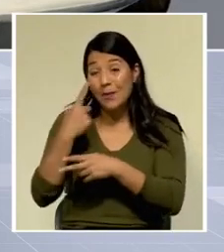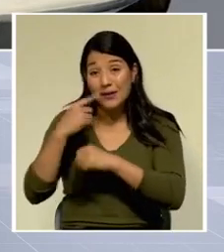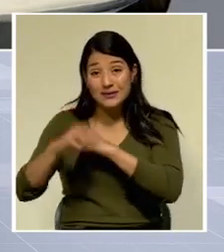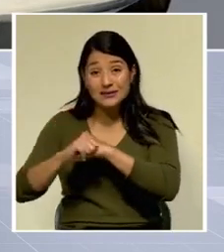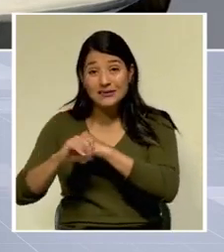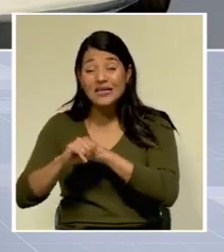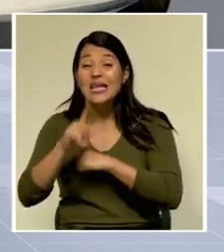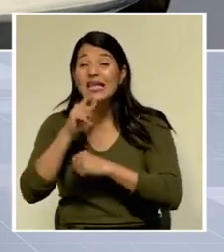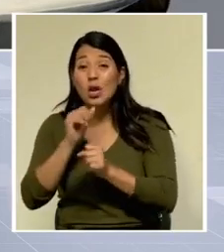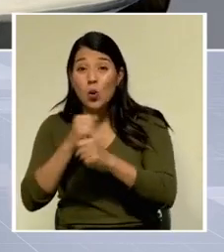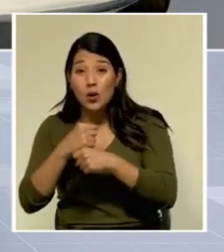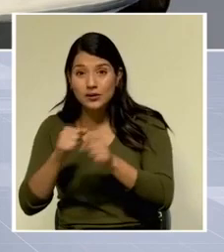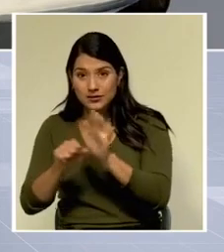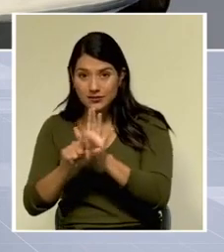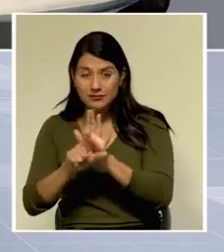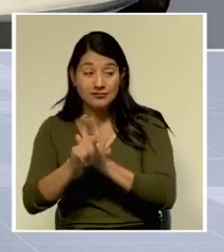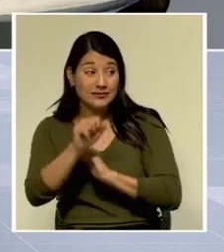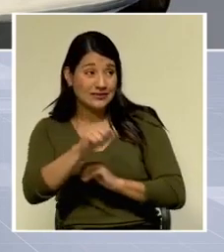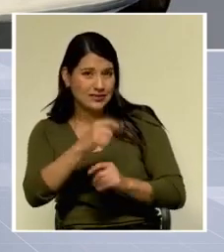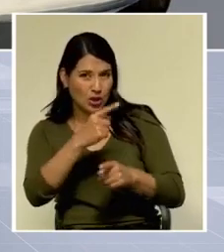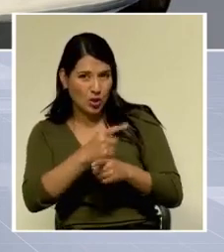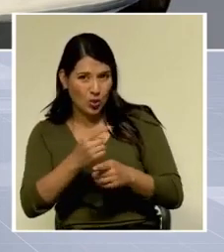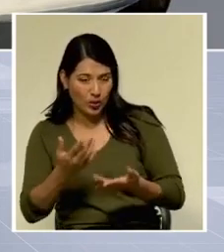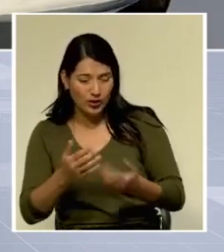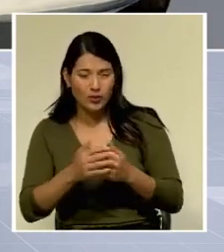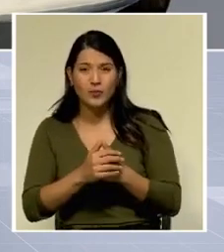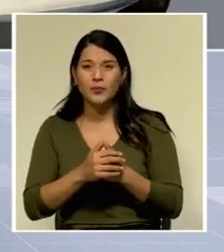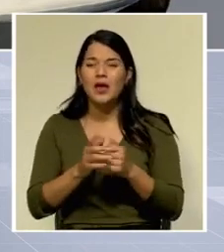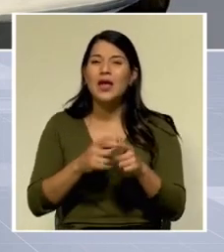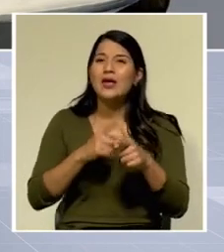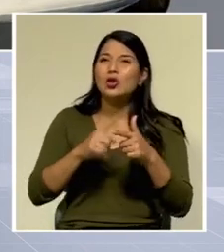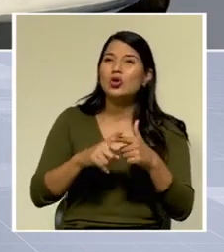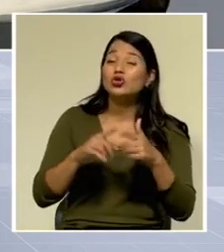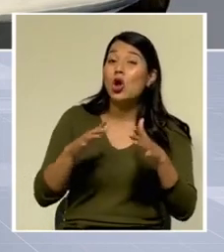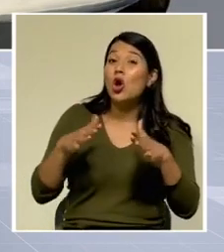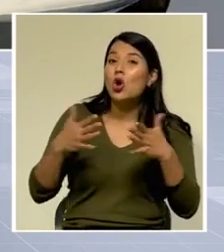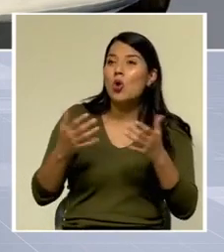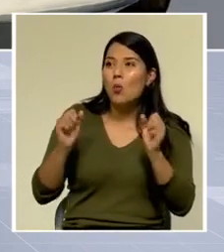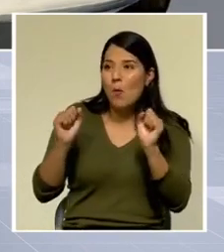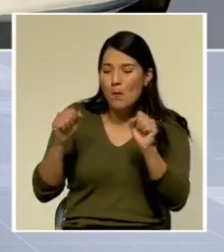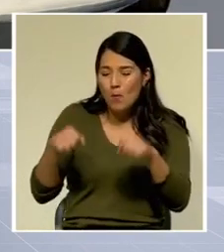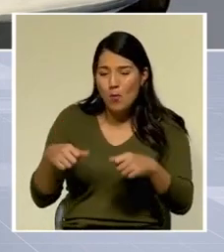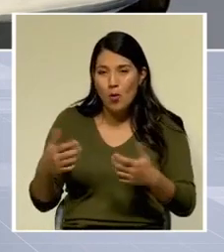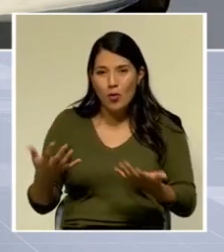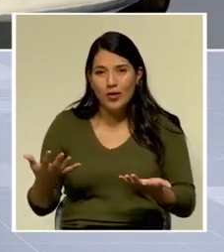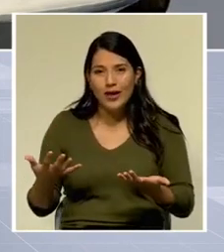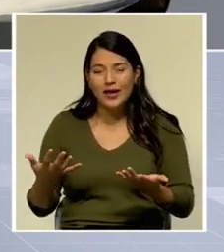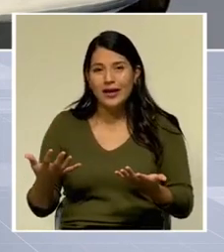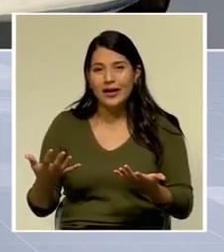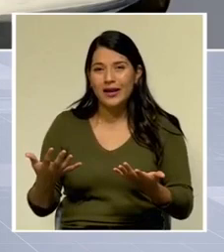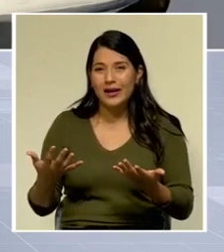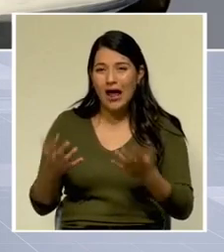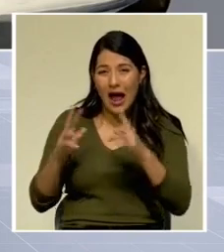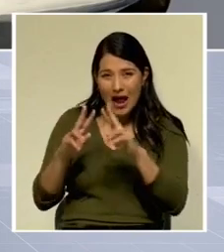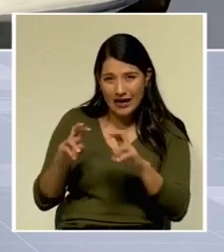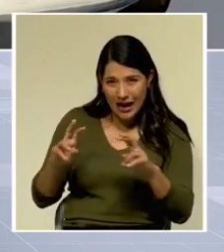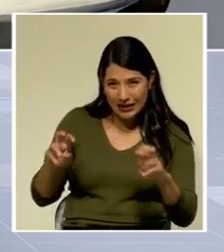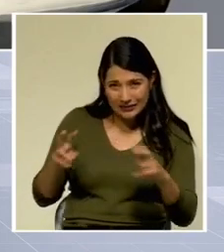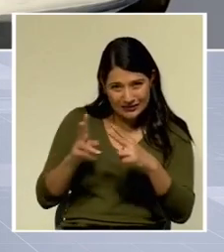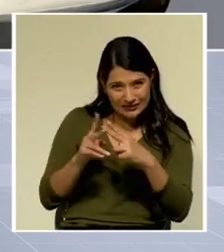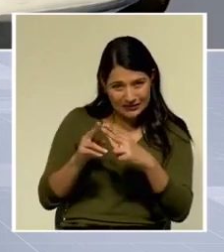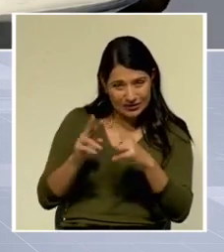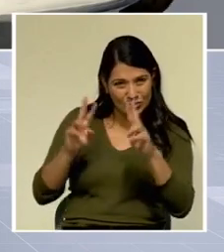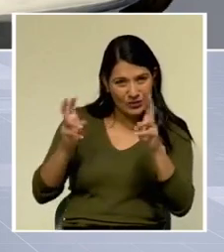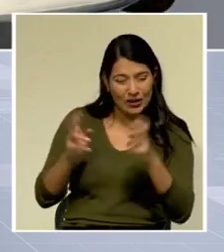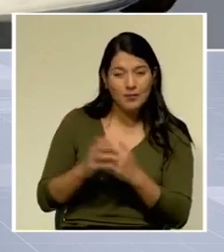digamos, de la propia legislación. ¿Cómo dirimir estos temas? ¿Cómo podría hacerse el análisis desde tu